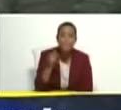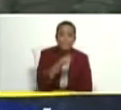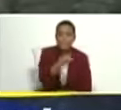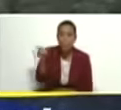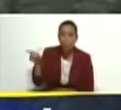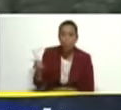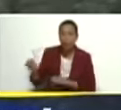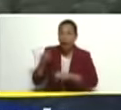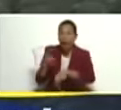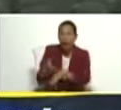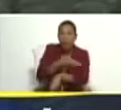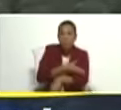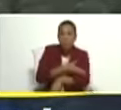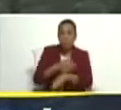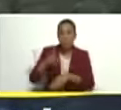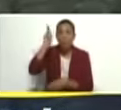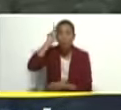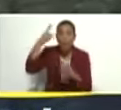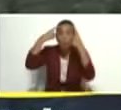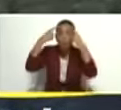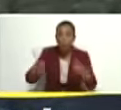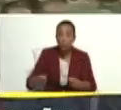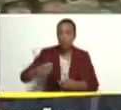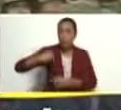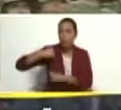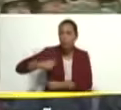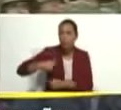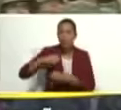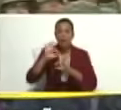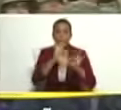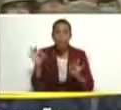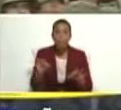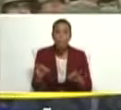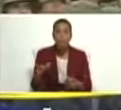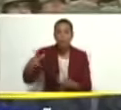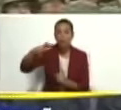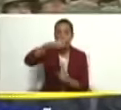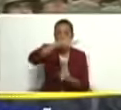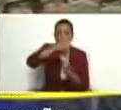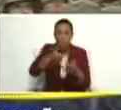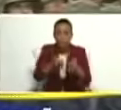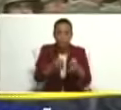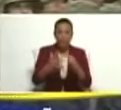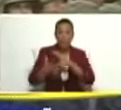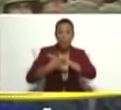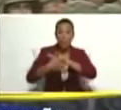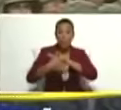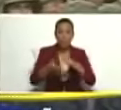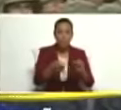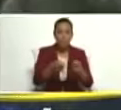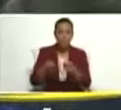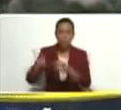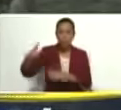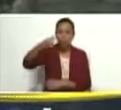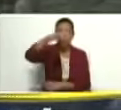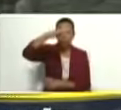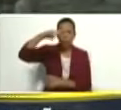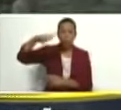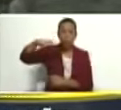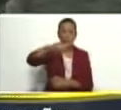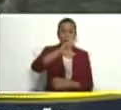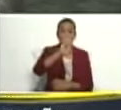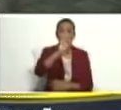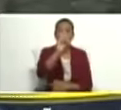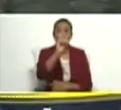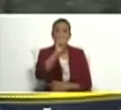la preparación de nuestros profesionales en el manejo de drones, la guerra moderna, dron